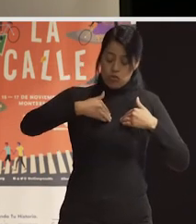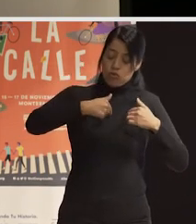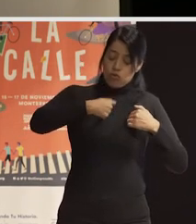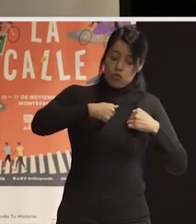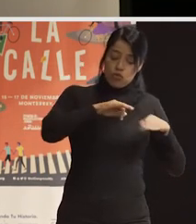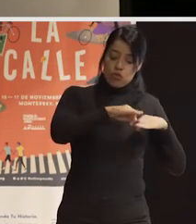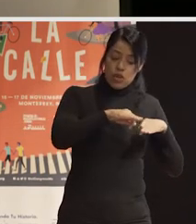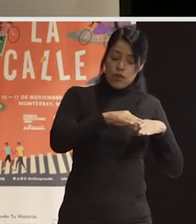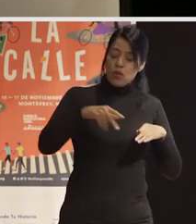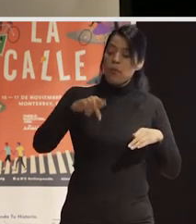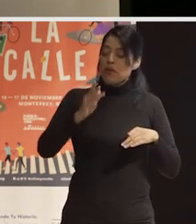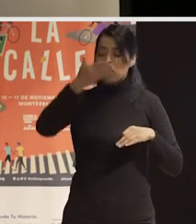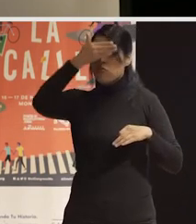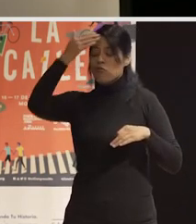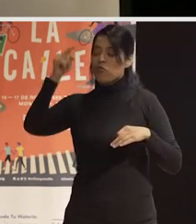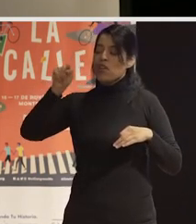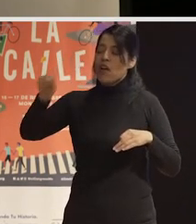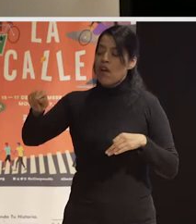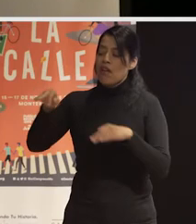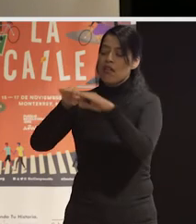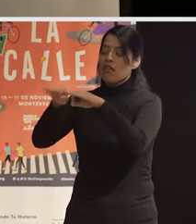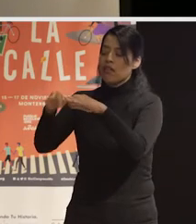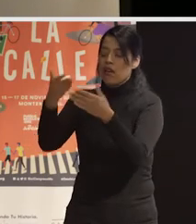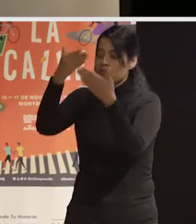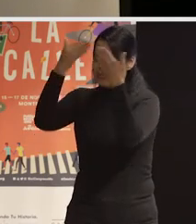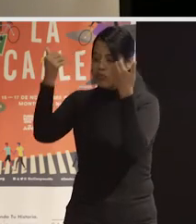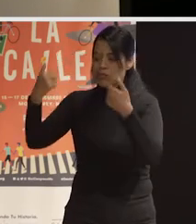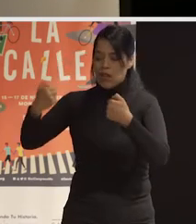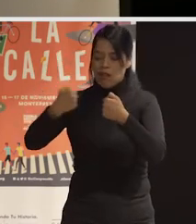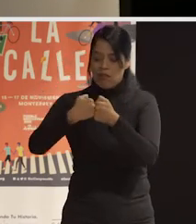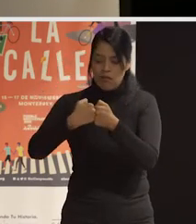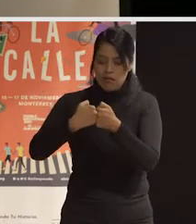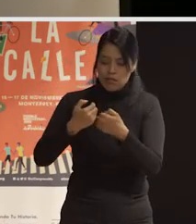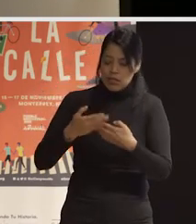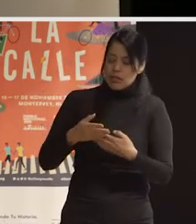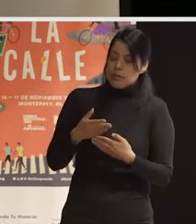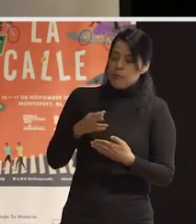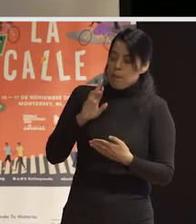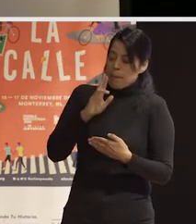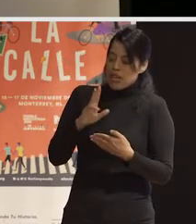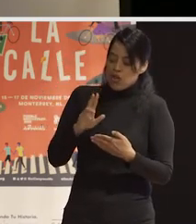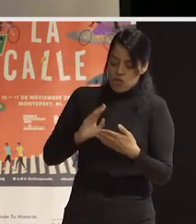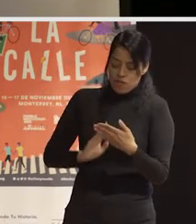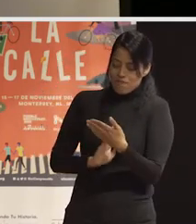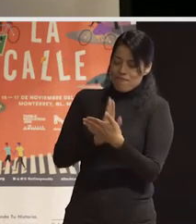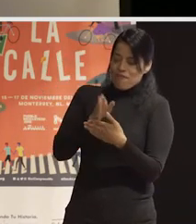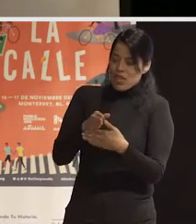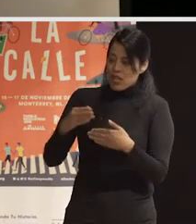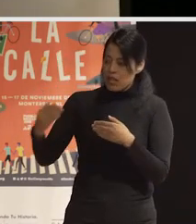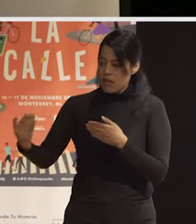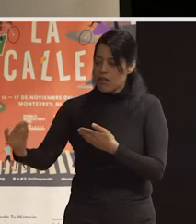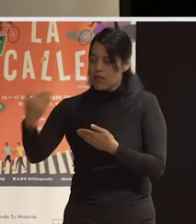pensando el de la otra trinchera y tal vez sí sí sí este si salimos de esas trincheras a compartir pudiéramos darnos